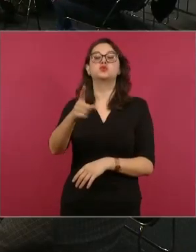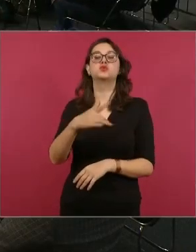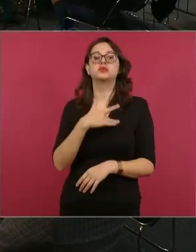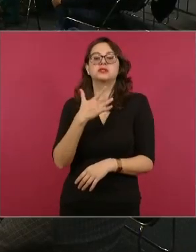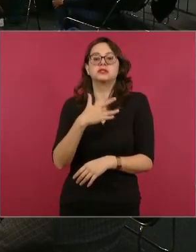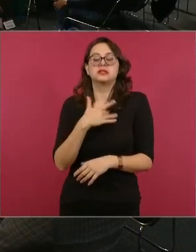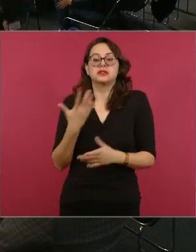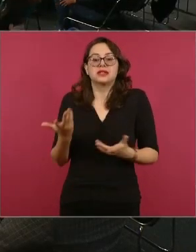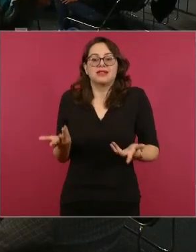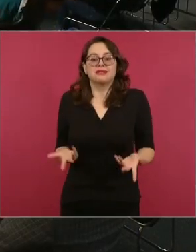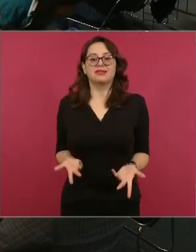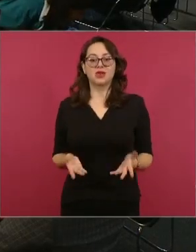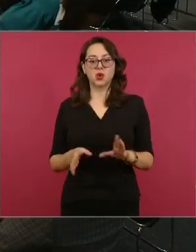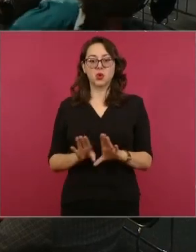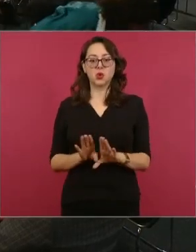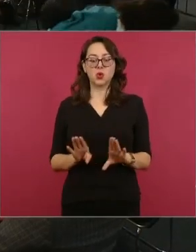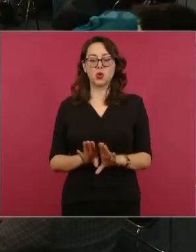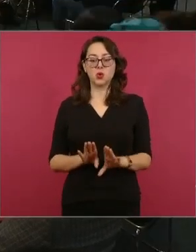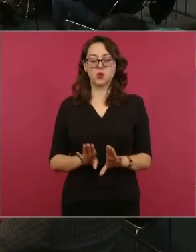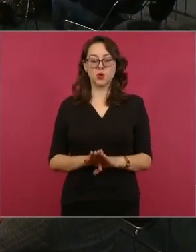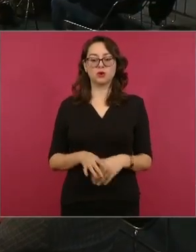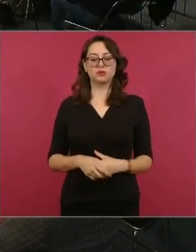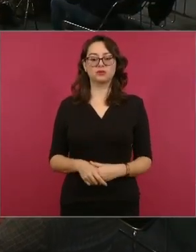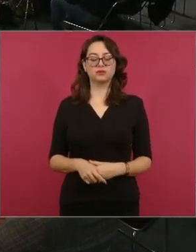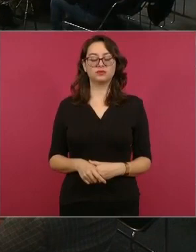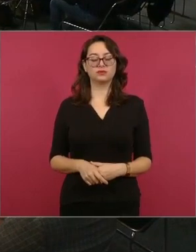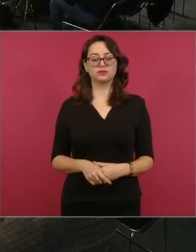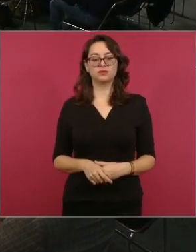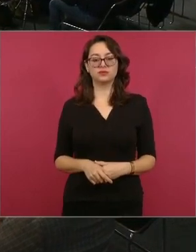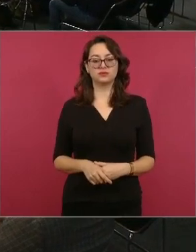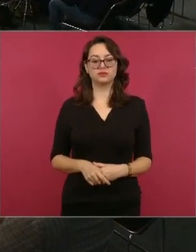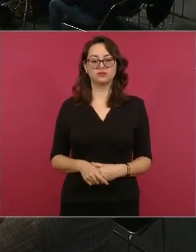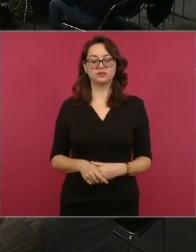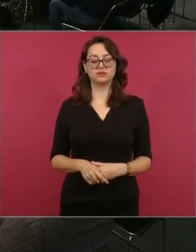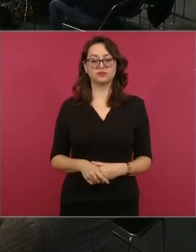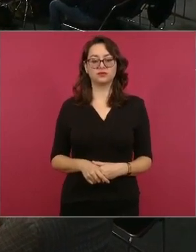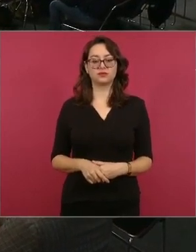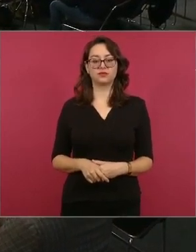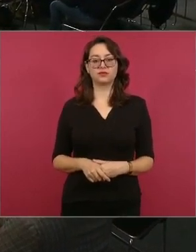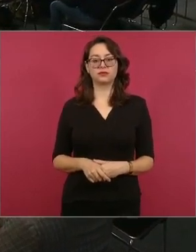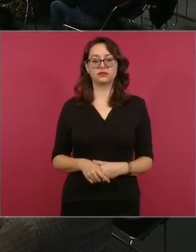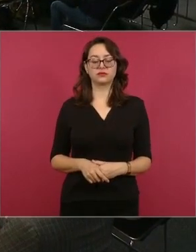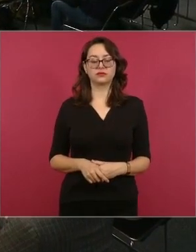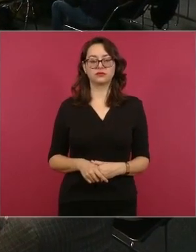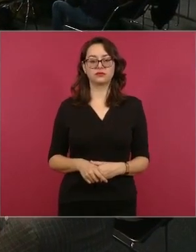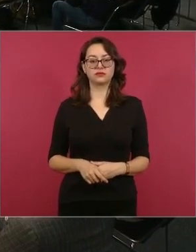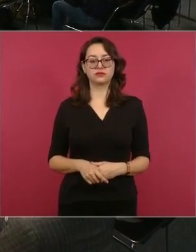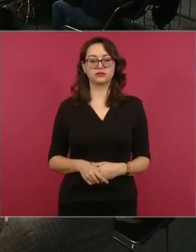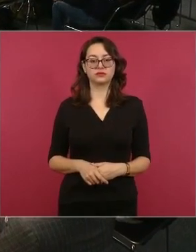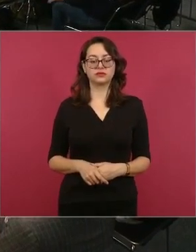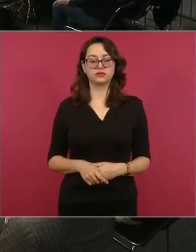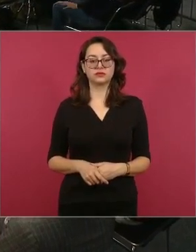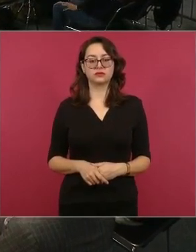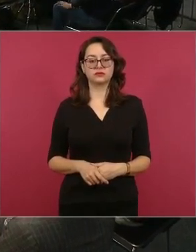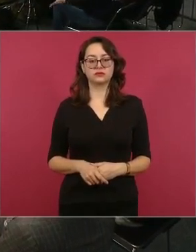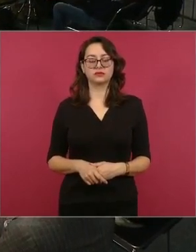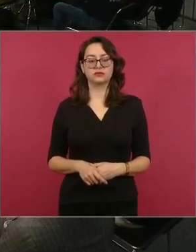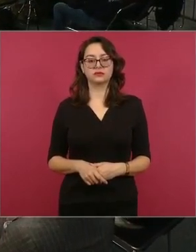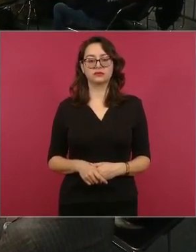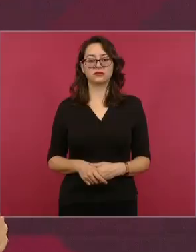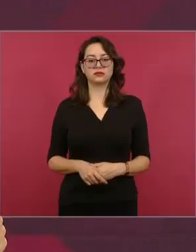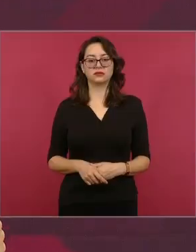algo al respecto en relación a esta declaración que hace el presidente.